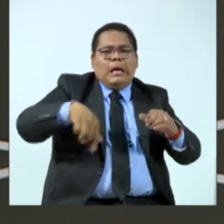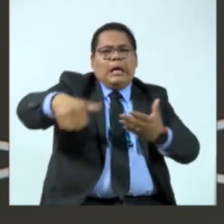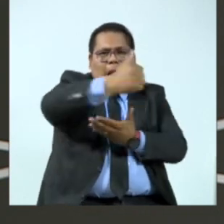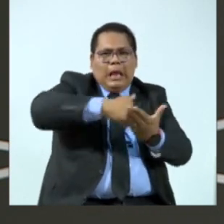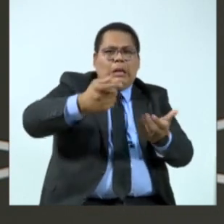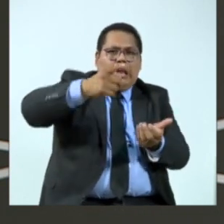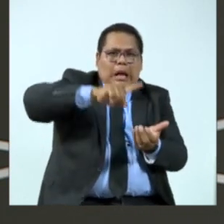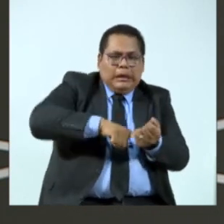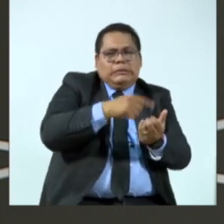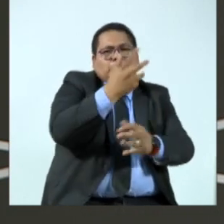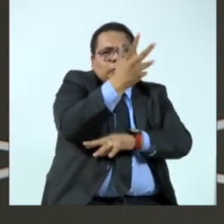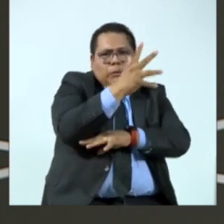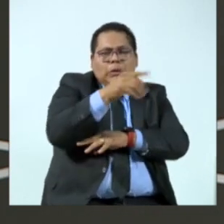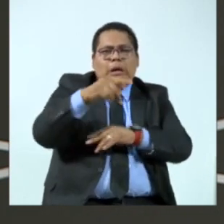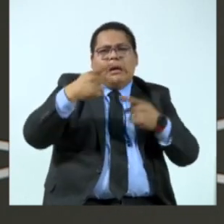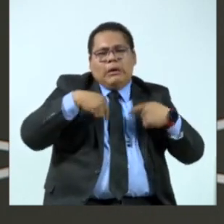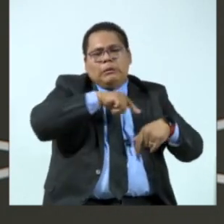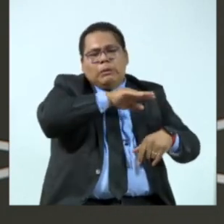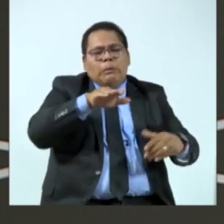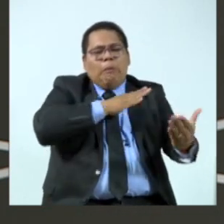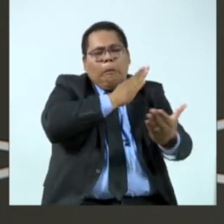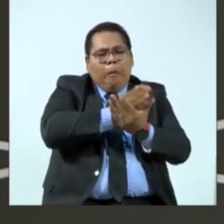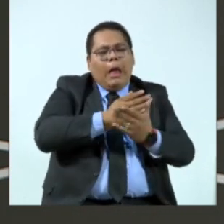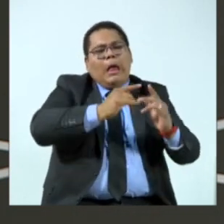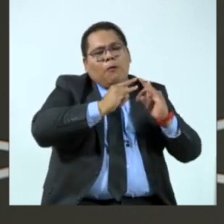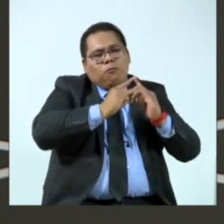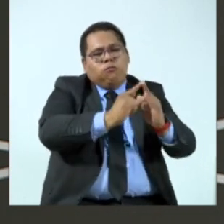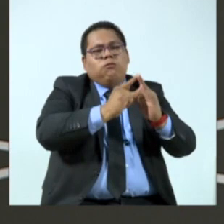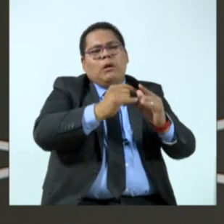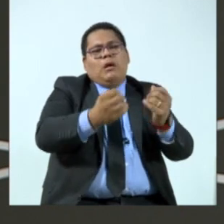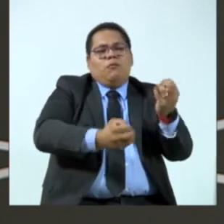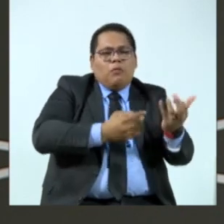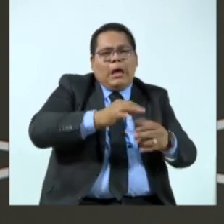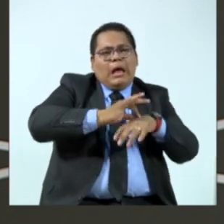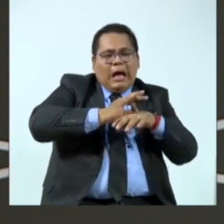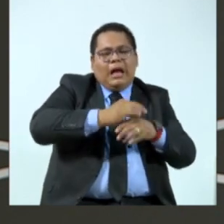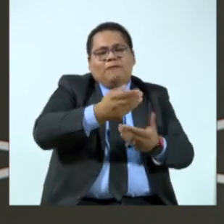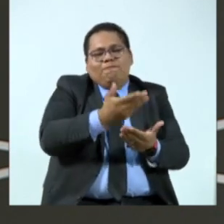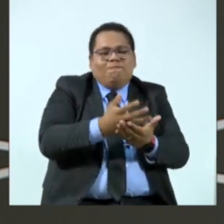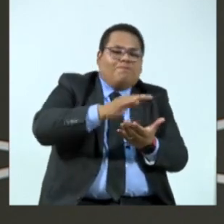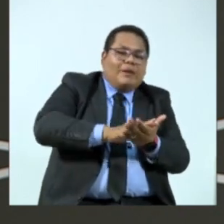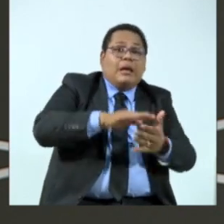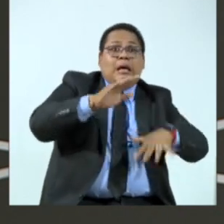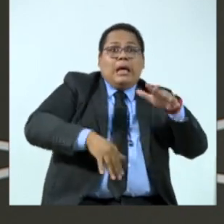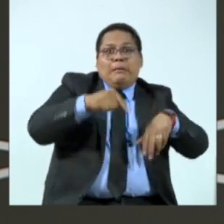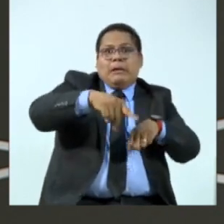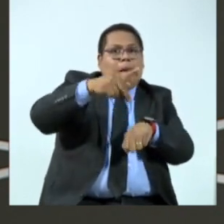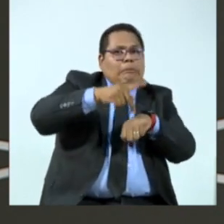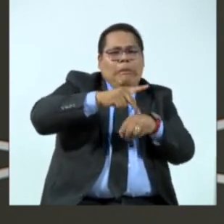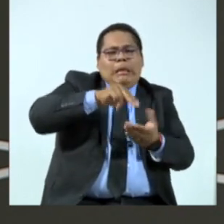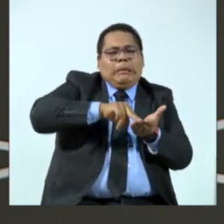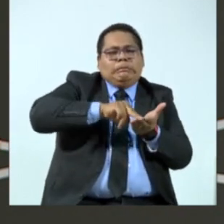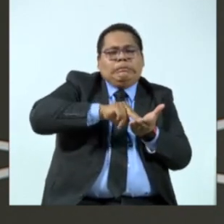personas van a acampar van a hacer alguna actividad de de un picnic carne asada y que a veces dejan algunas de las brasas que estas pueden